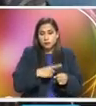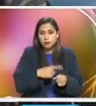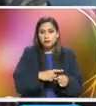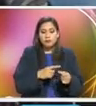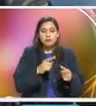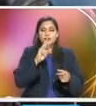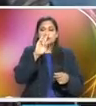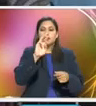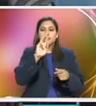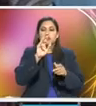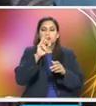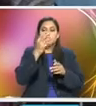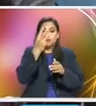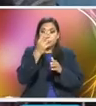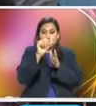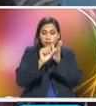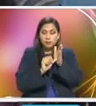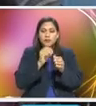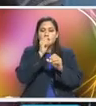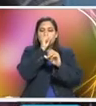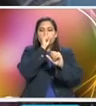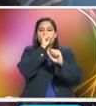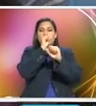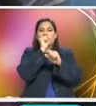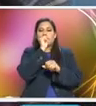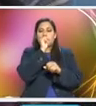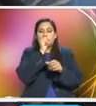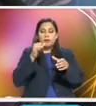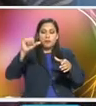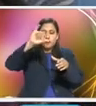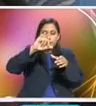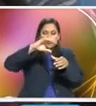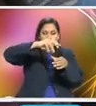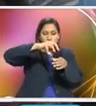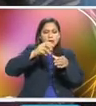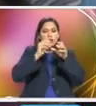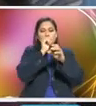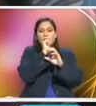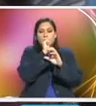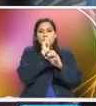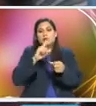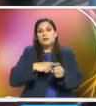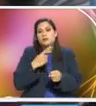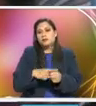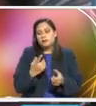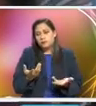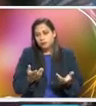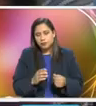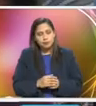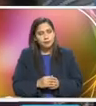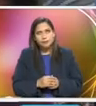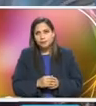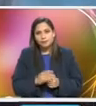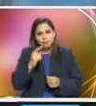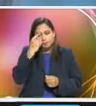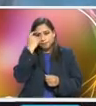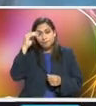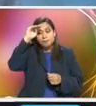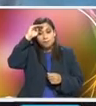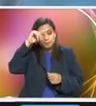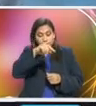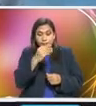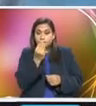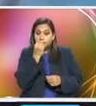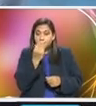los 3 meses de edad. Es que es lo más fácil, ¿no? Porque a veces es lo que más tenemos a la mano, ¿no? Sí, creemos que esos alimentos,